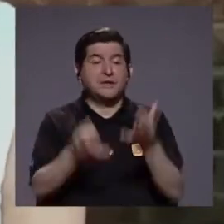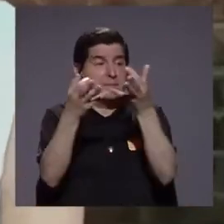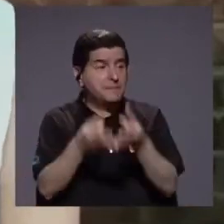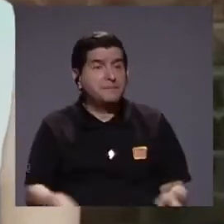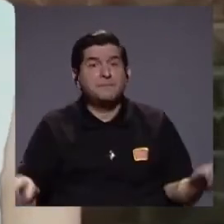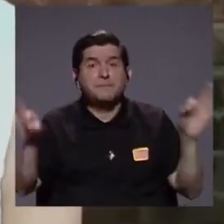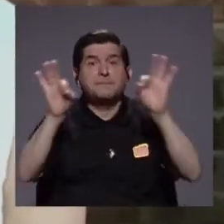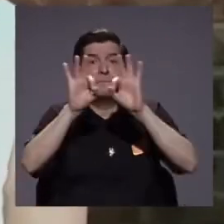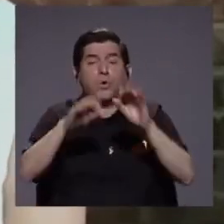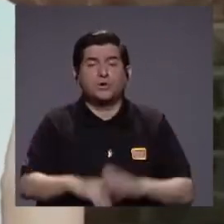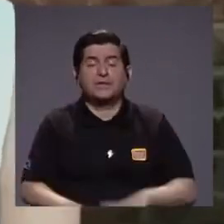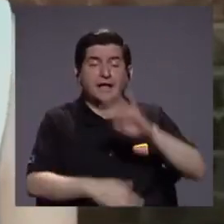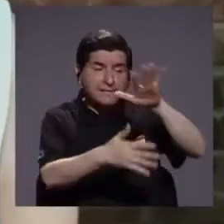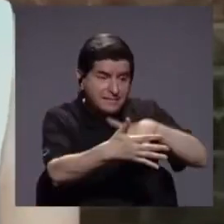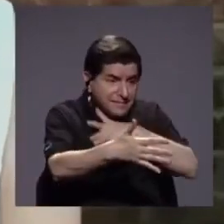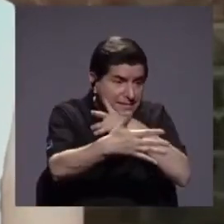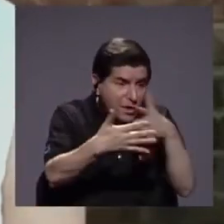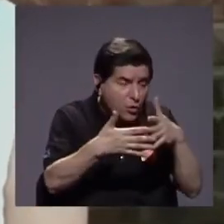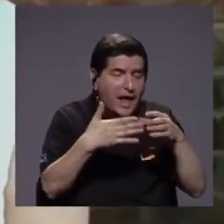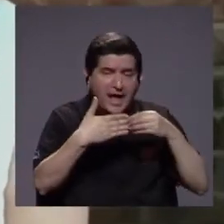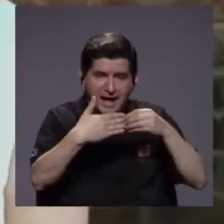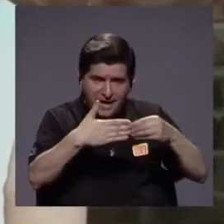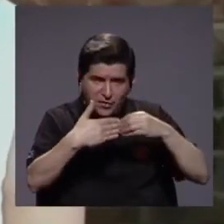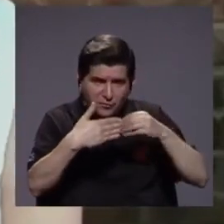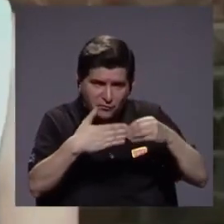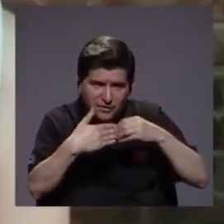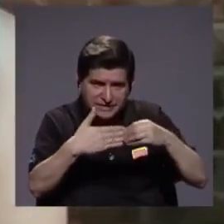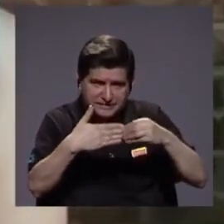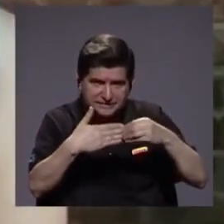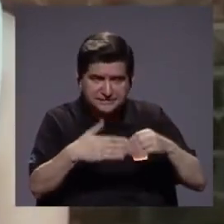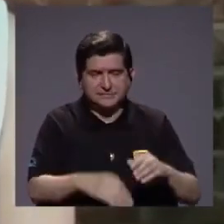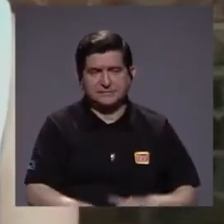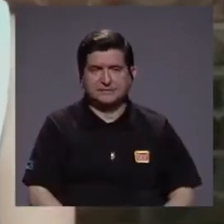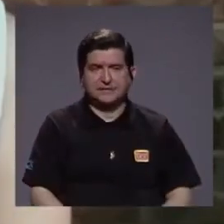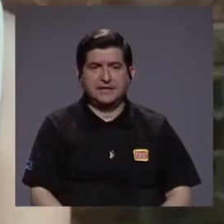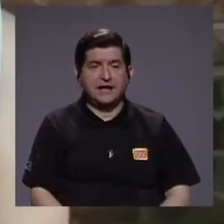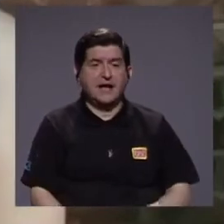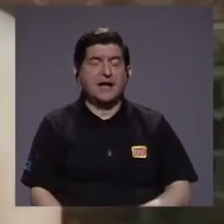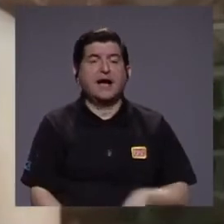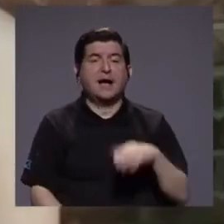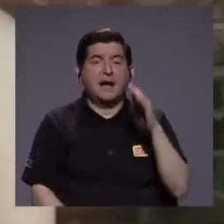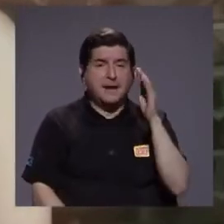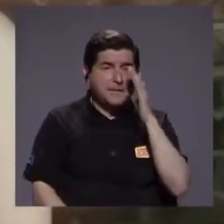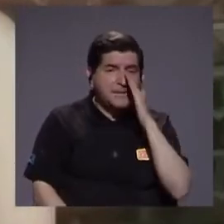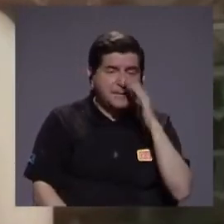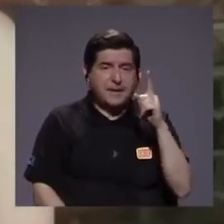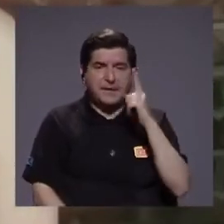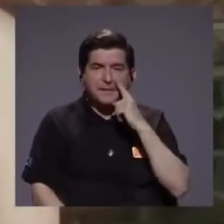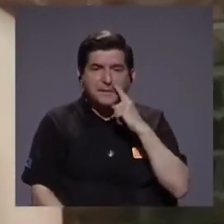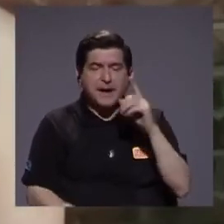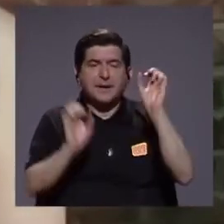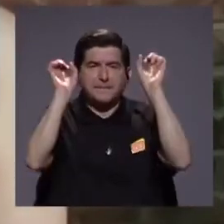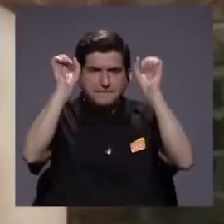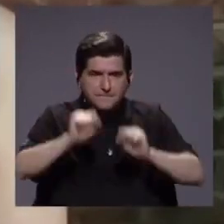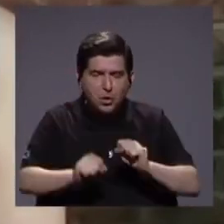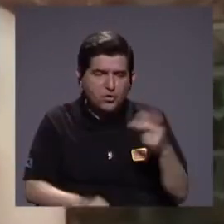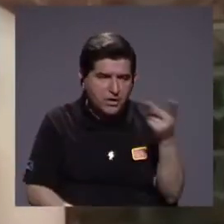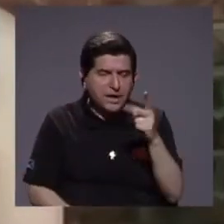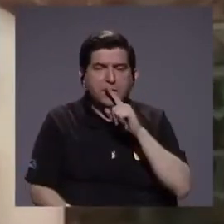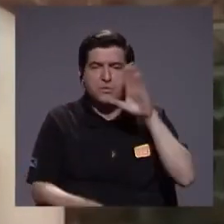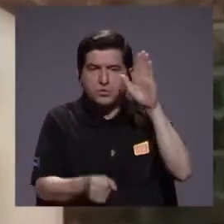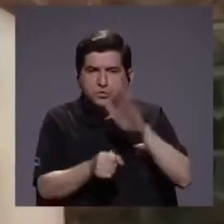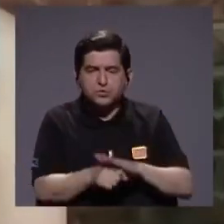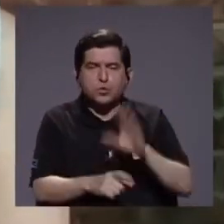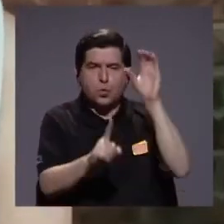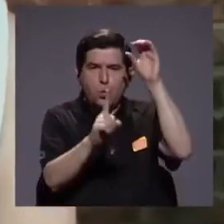importante sobre todo los horarios, la flexibilización de los horarios para que los madres y padres puedan también cumplir